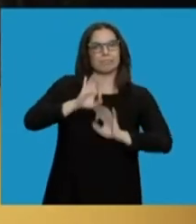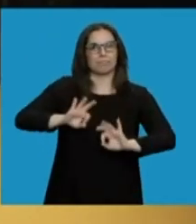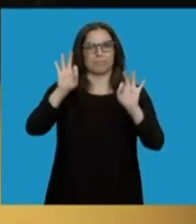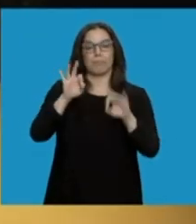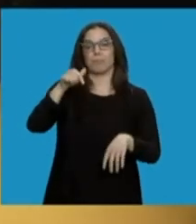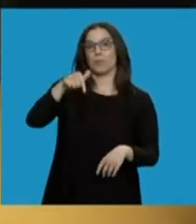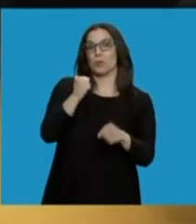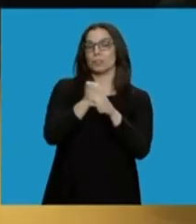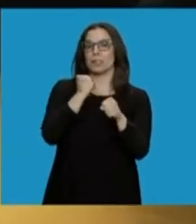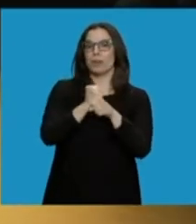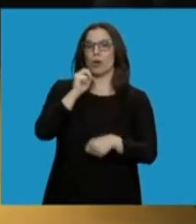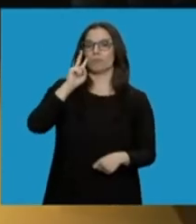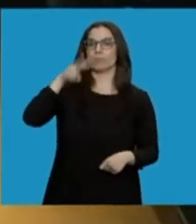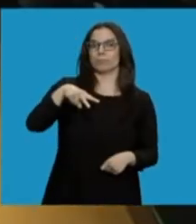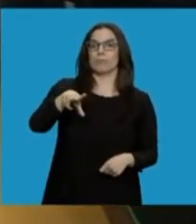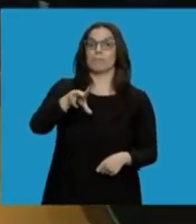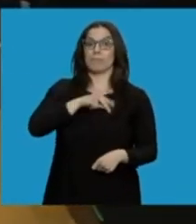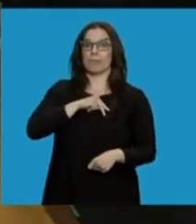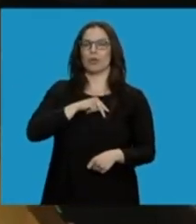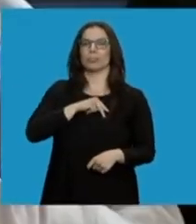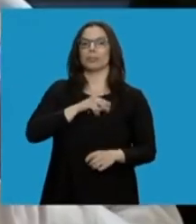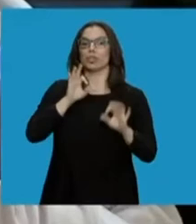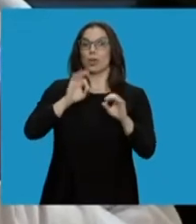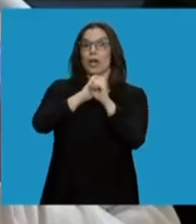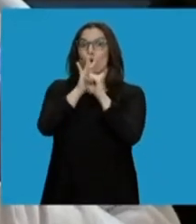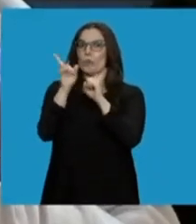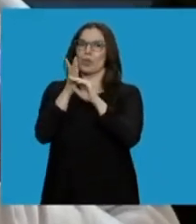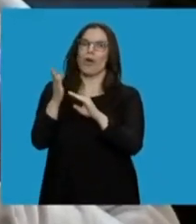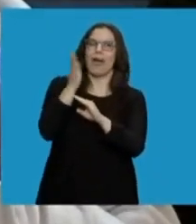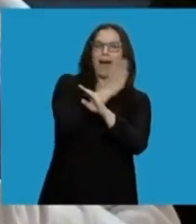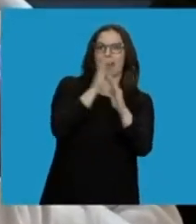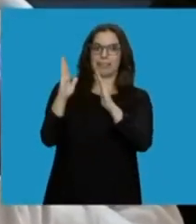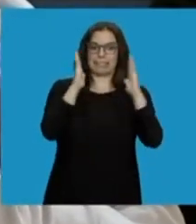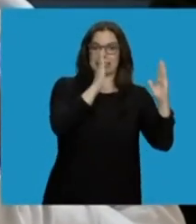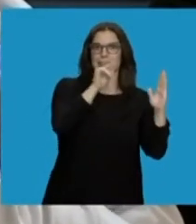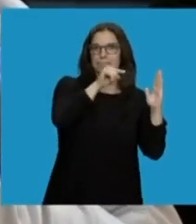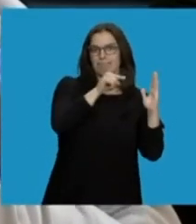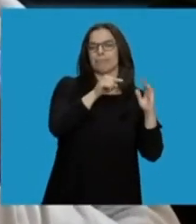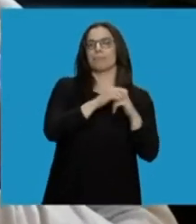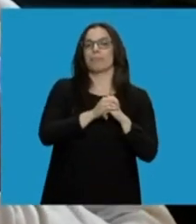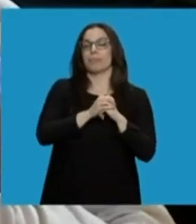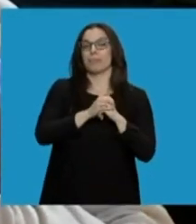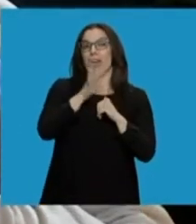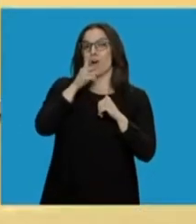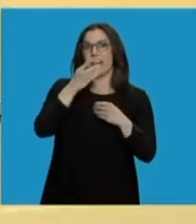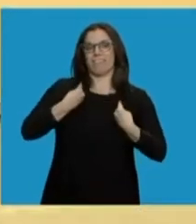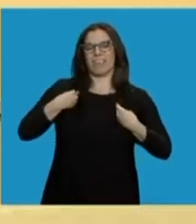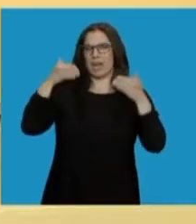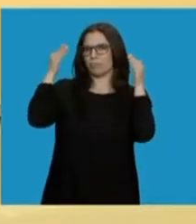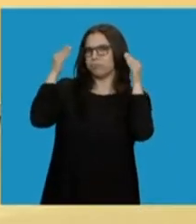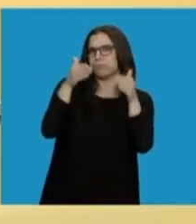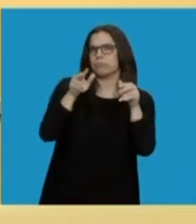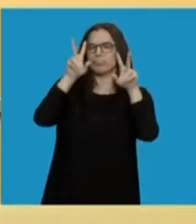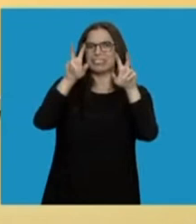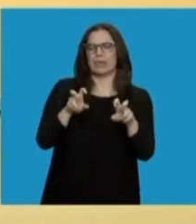premiamos son anteriores al COVID-19. La crisis sanitaria se ha convertido no solo en el centro de nuestras vidas, sino también en el